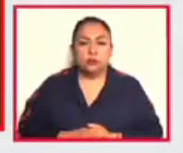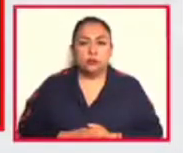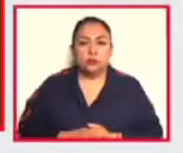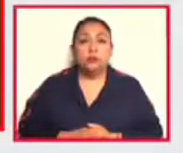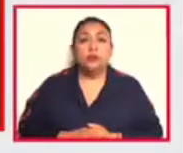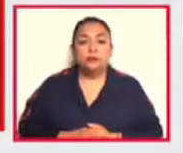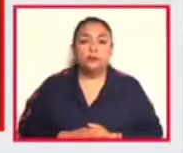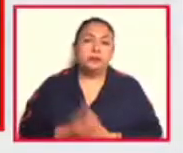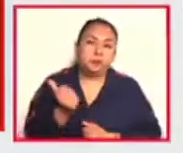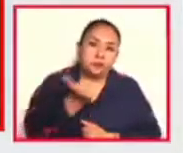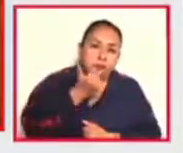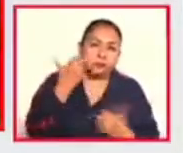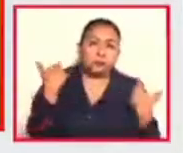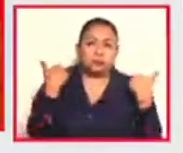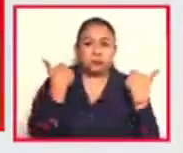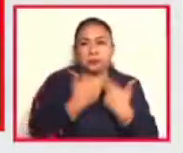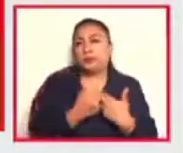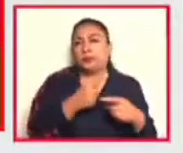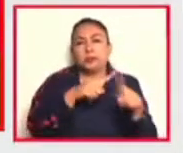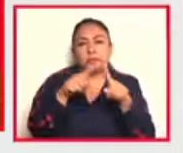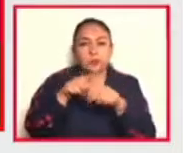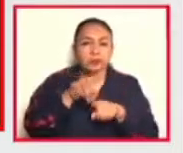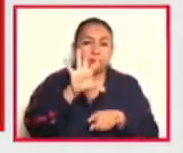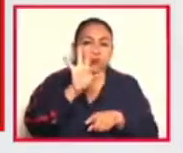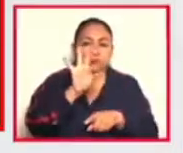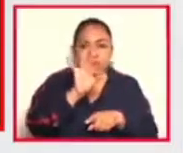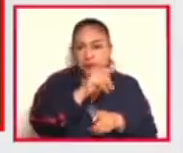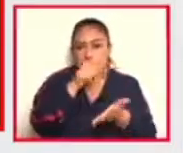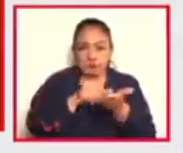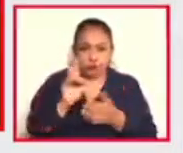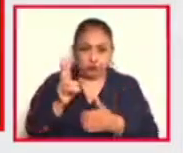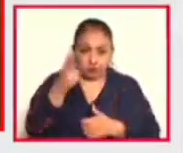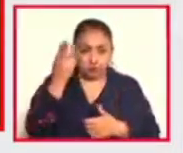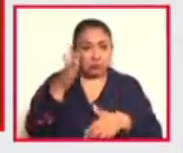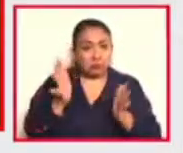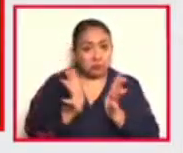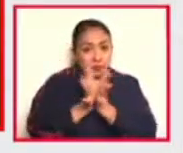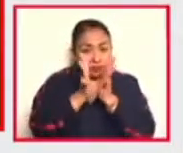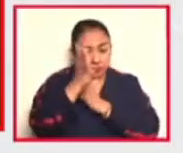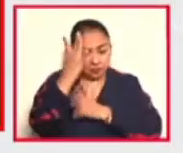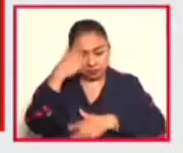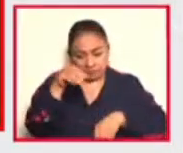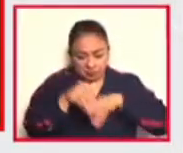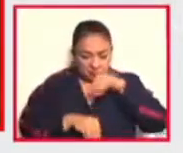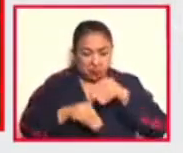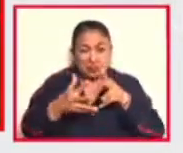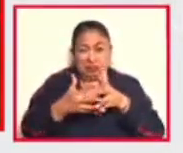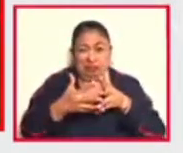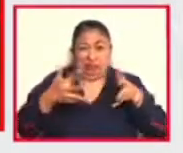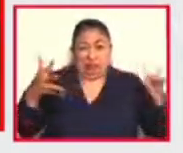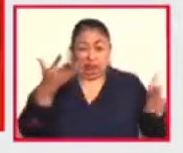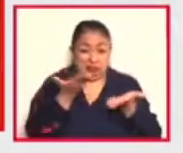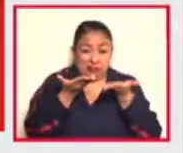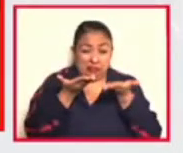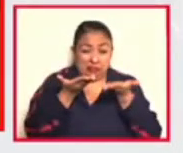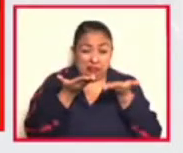Estudiantes y profesores de más de 40 entidades de la UNAM colaboraron para desarrollar la mega ofrenda virtual en tercera